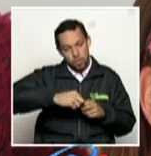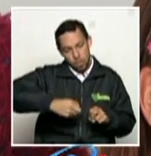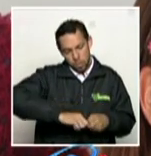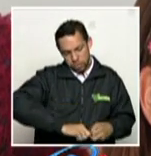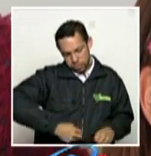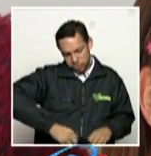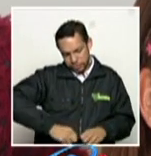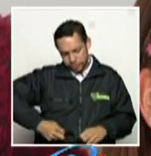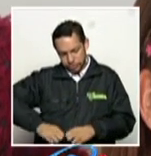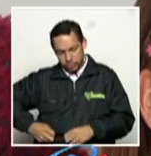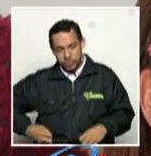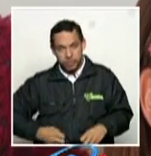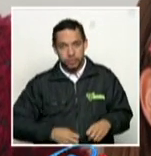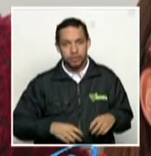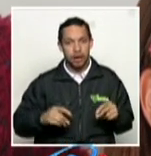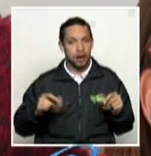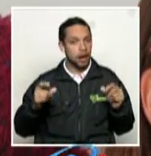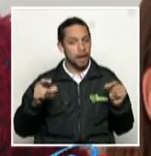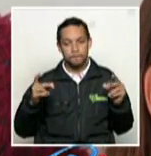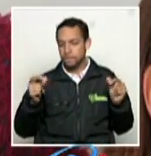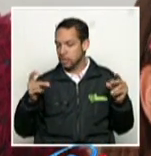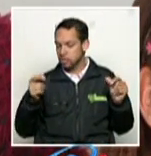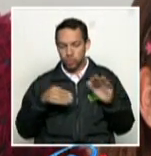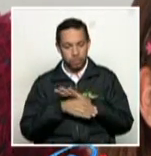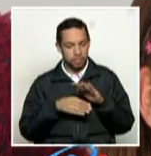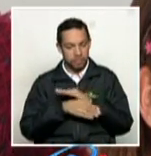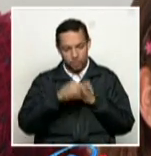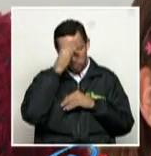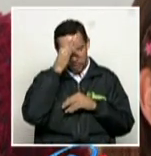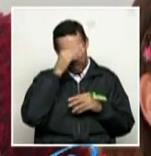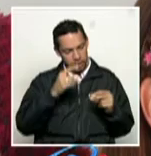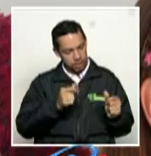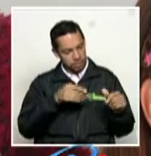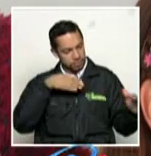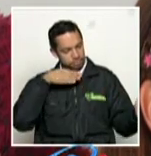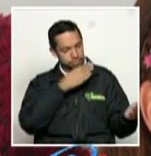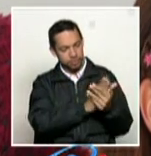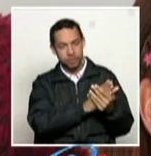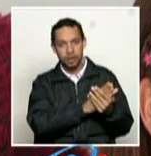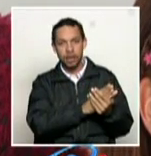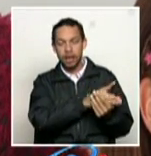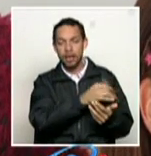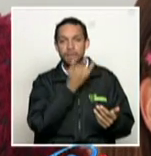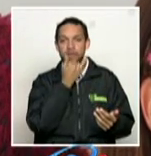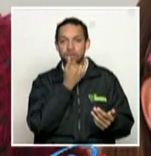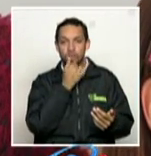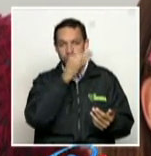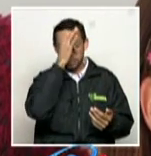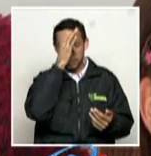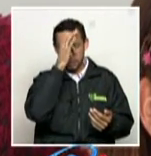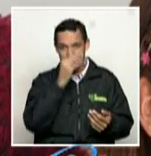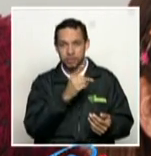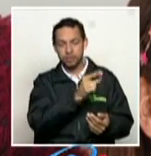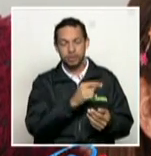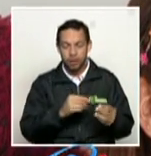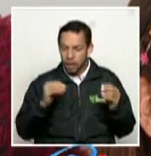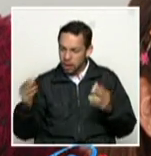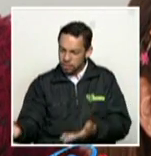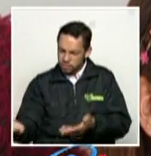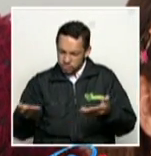¿Y usted ahí mismo arrancó? Ahí mismo arranqué con ella para un hospital pues de más alto nivel. ¿Y qué pasó allá? Allá me la